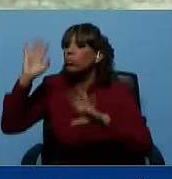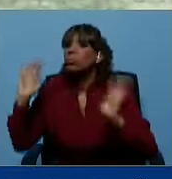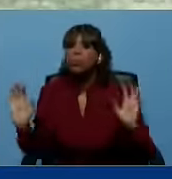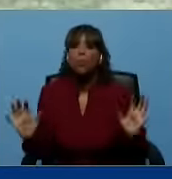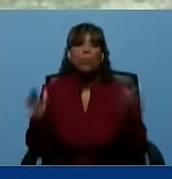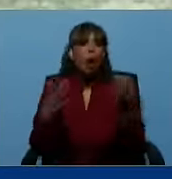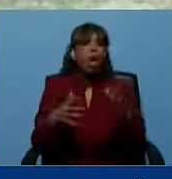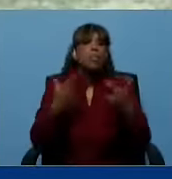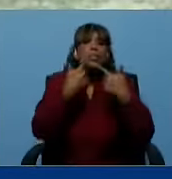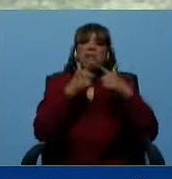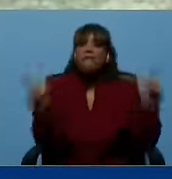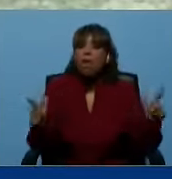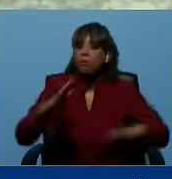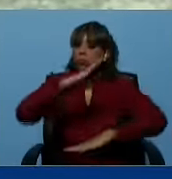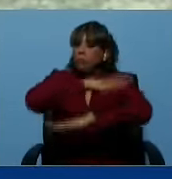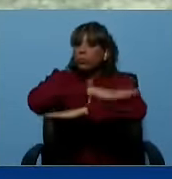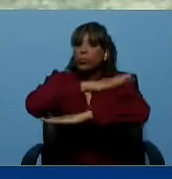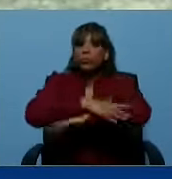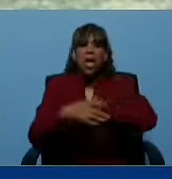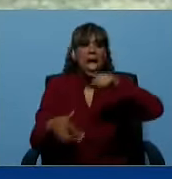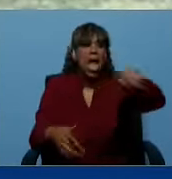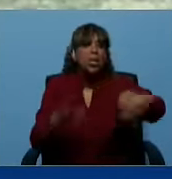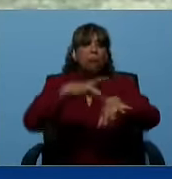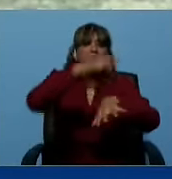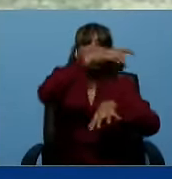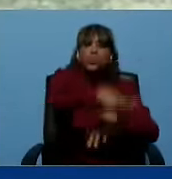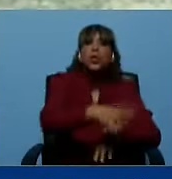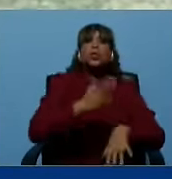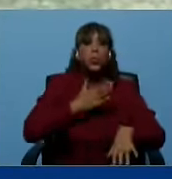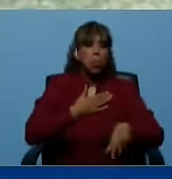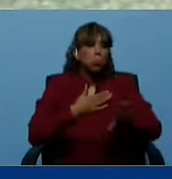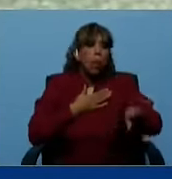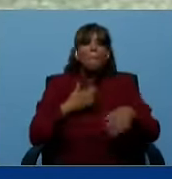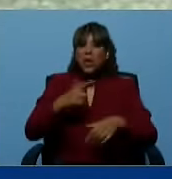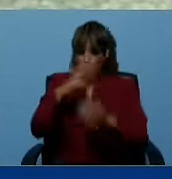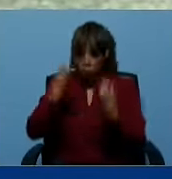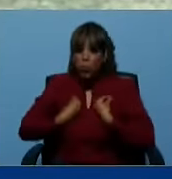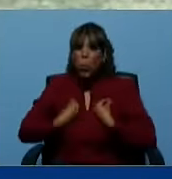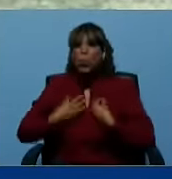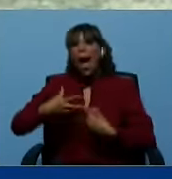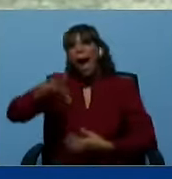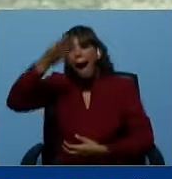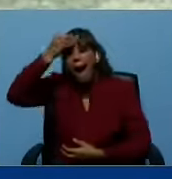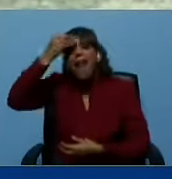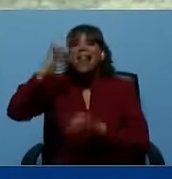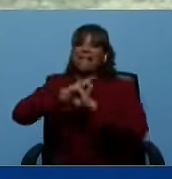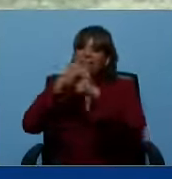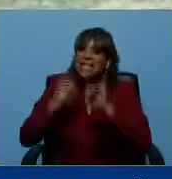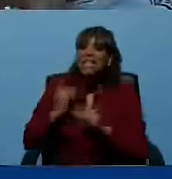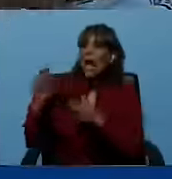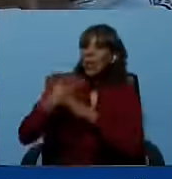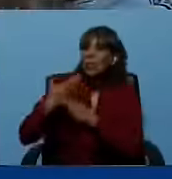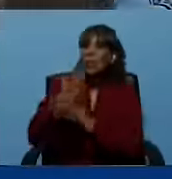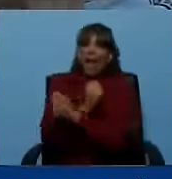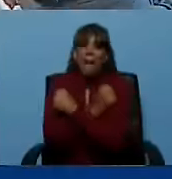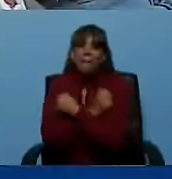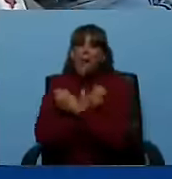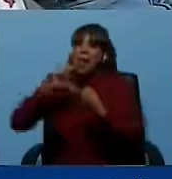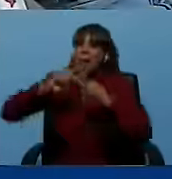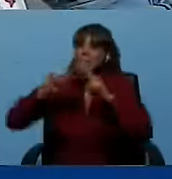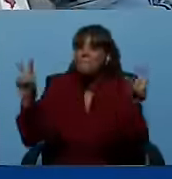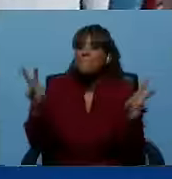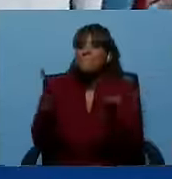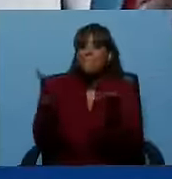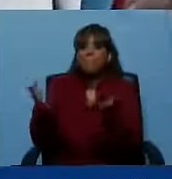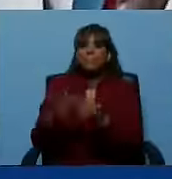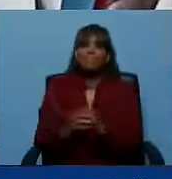abrimos nuevos parques en todo el país, porque nosotros creemos en la felicidad, en la alegría, en el compartir, en la armonía, en la paz.